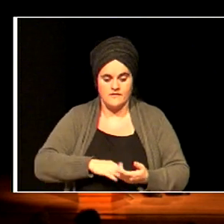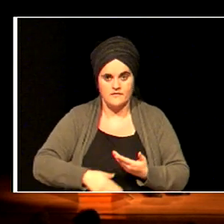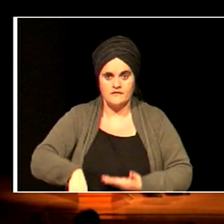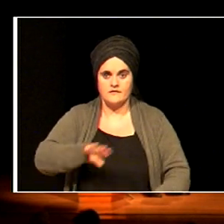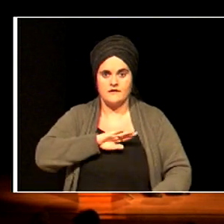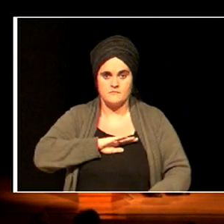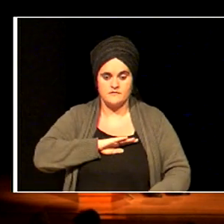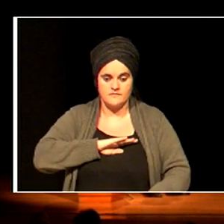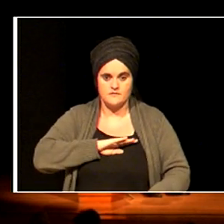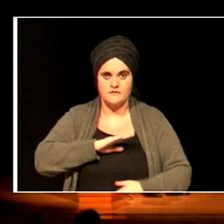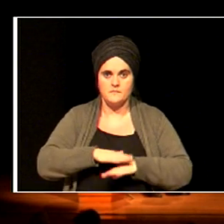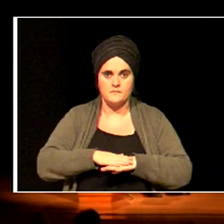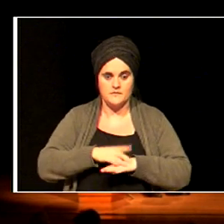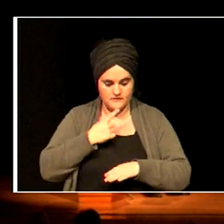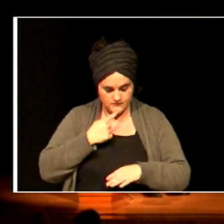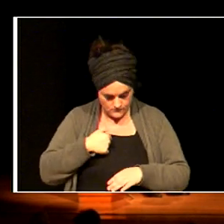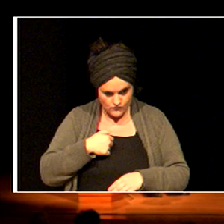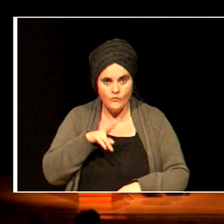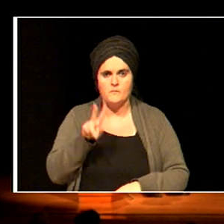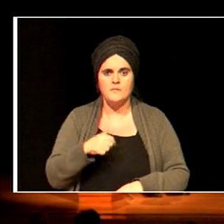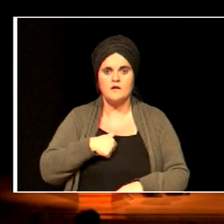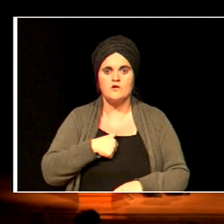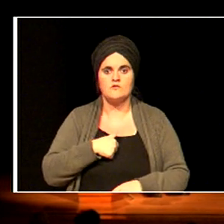ser valioso y de ser aceptado. Y desde ahí